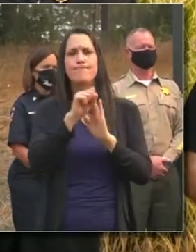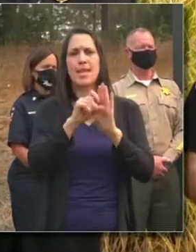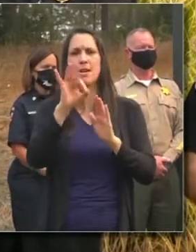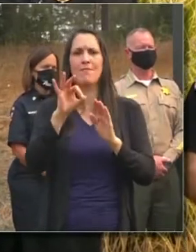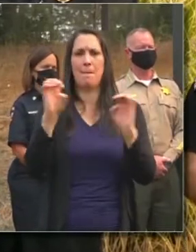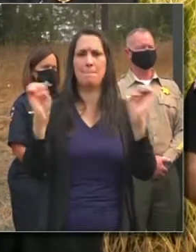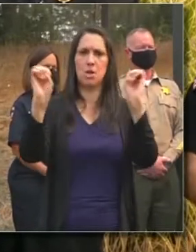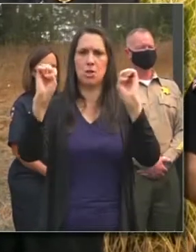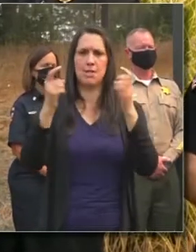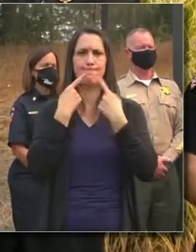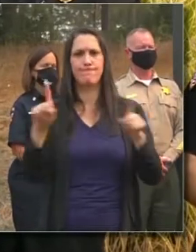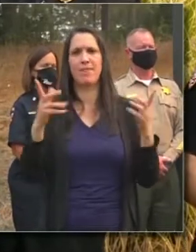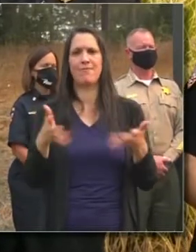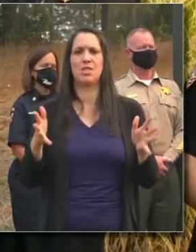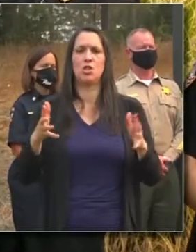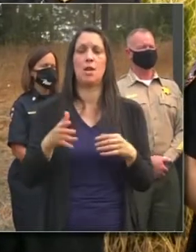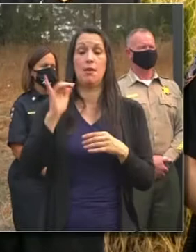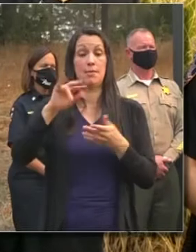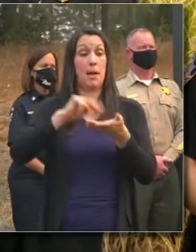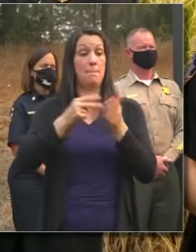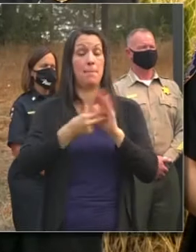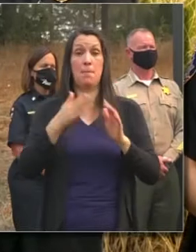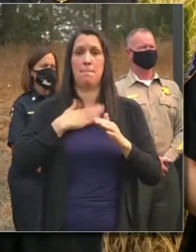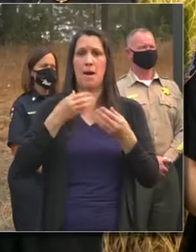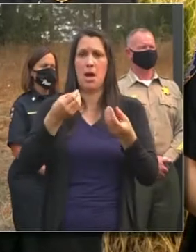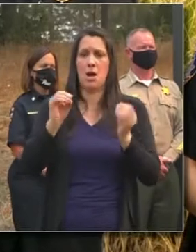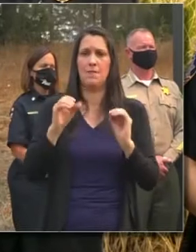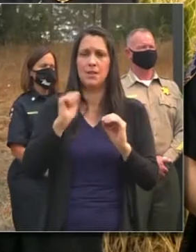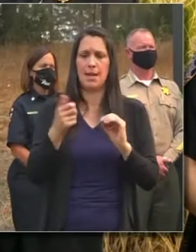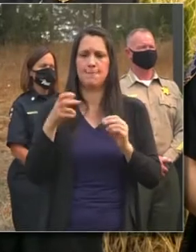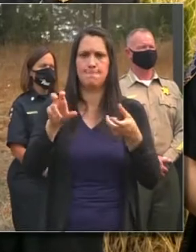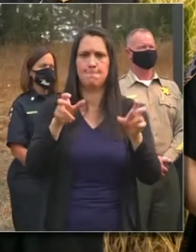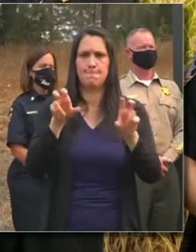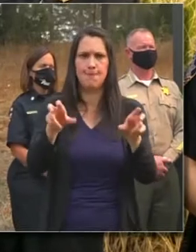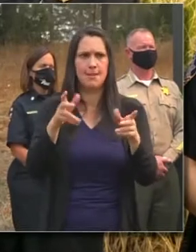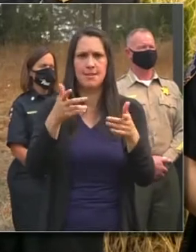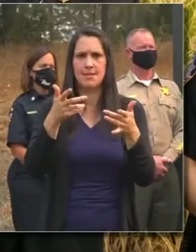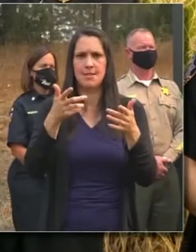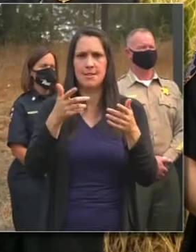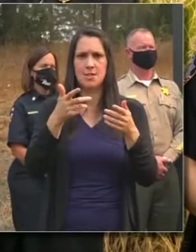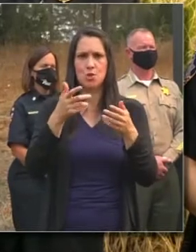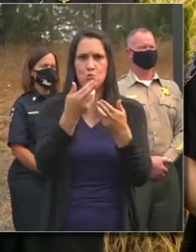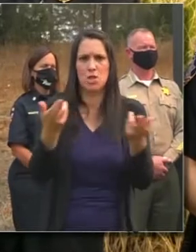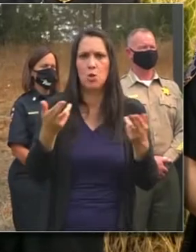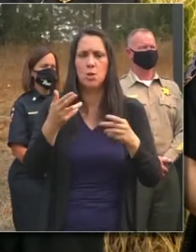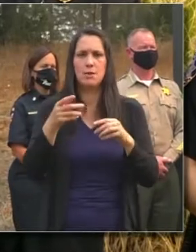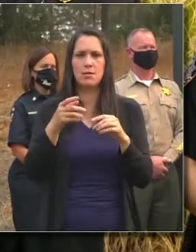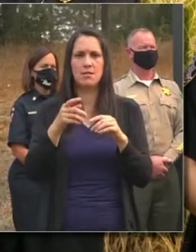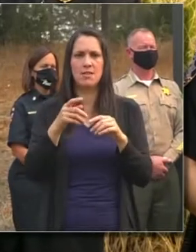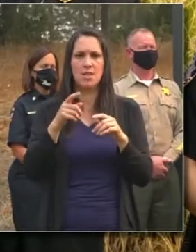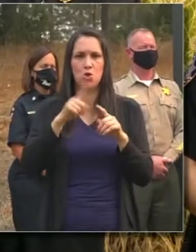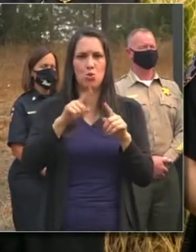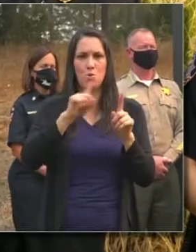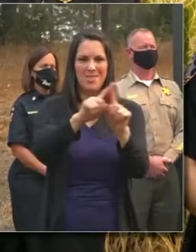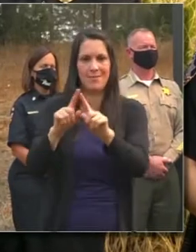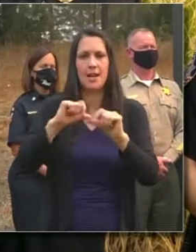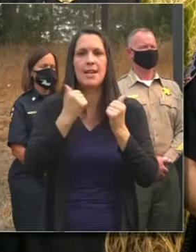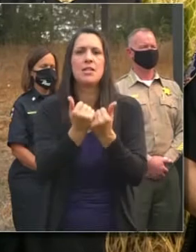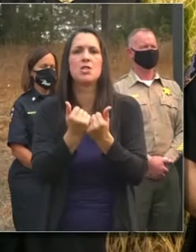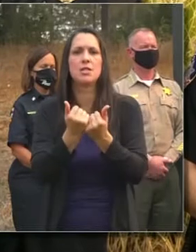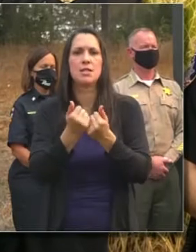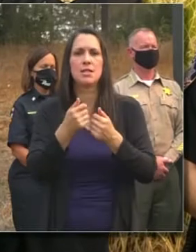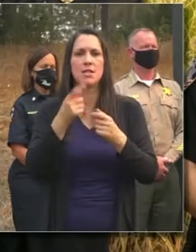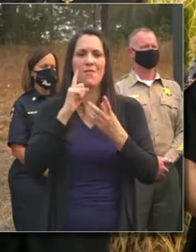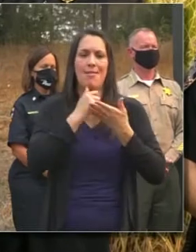prestado el cual han liberado ciertos recursos y ha dirigido a mi oficina a que junte todos los recursos que son